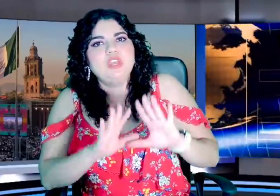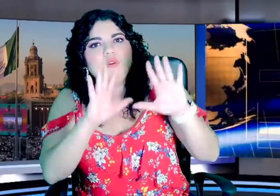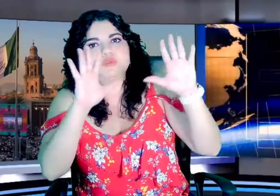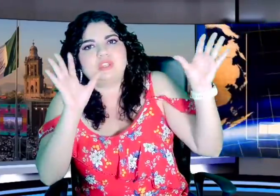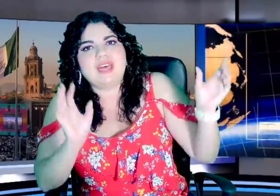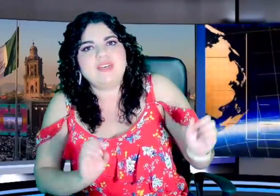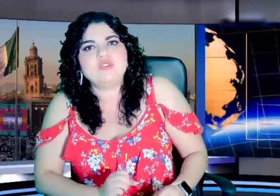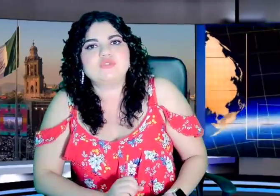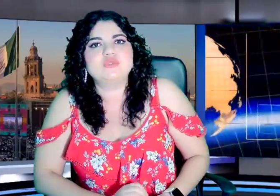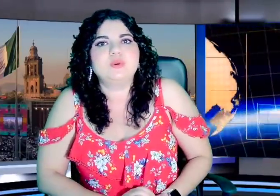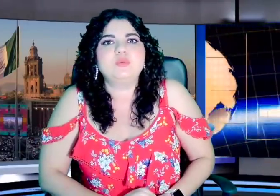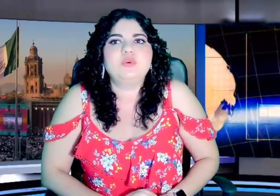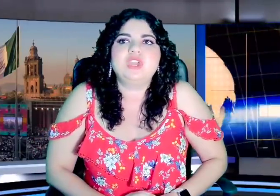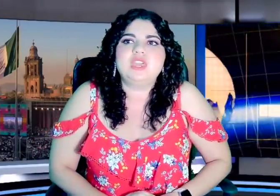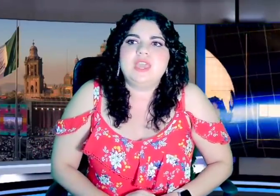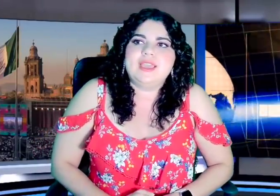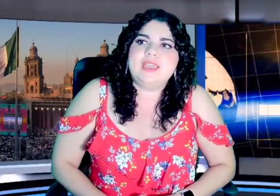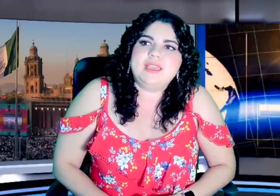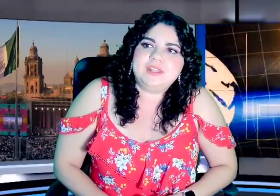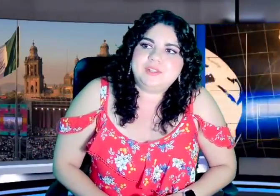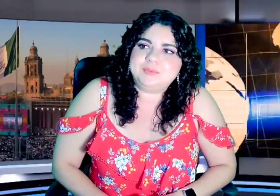que muy ilustrados, no que muy...